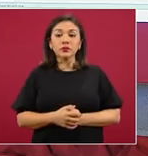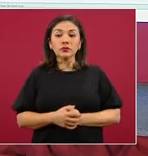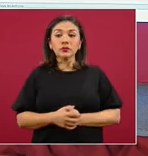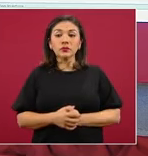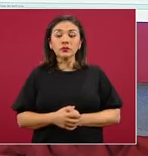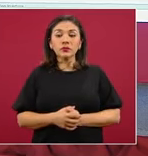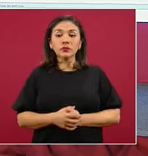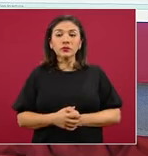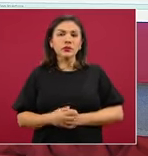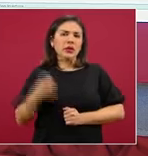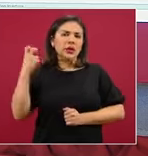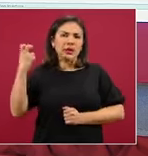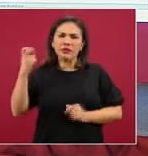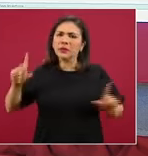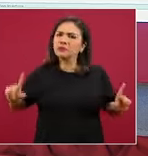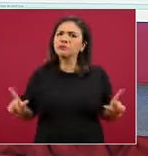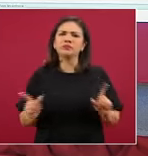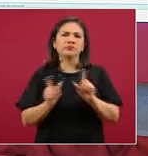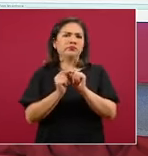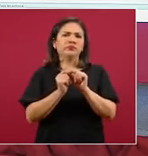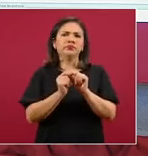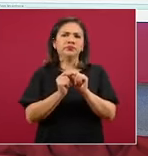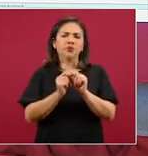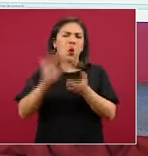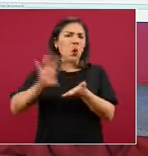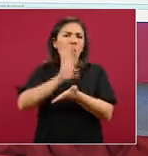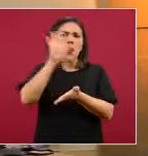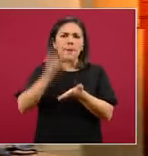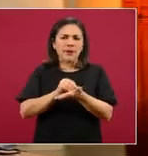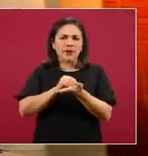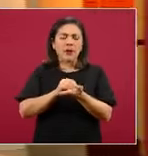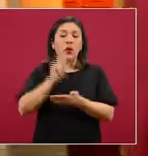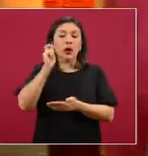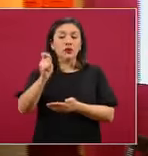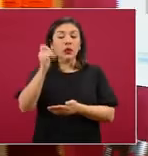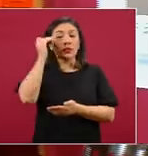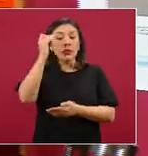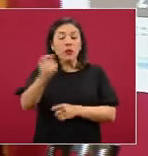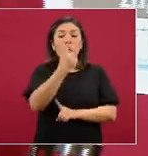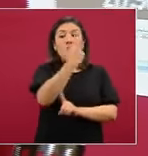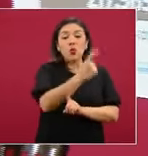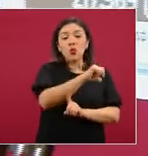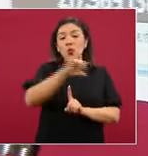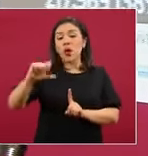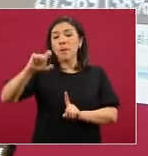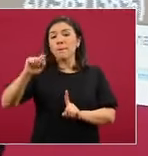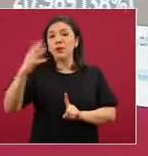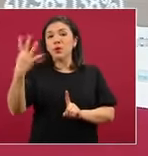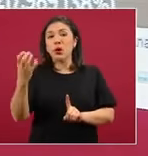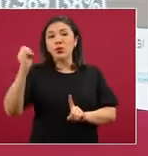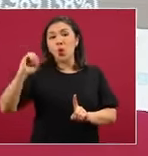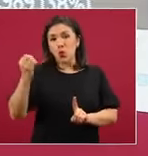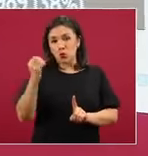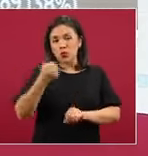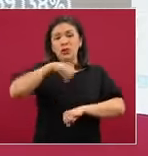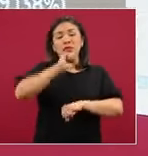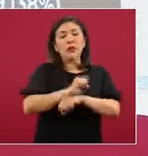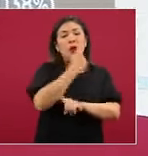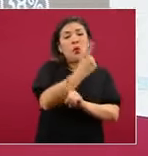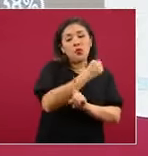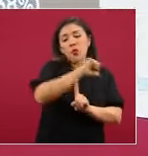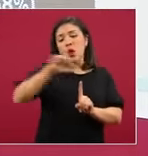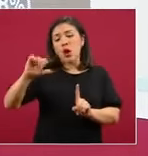Este es el resumen total. Estos son del periodo del 1 al 24 de octubre, o sea, de la semana 1 a la